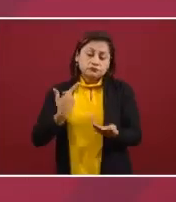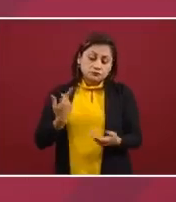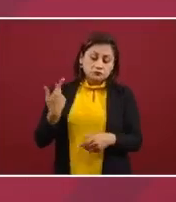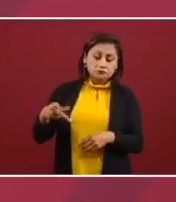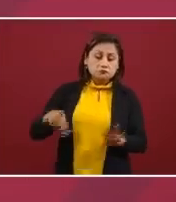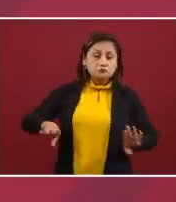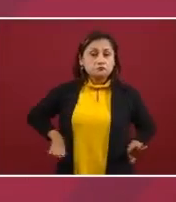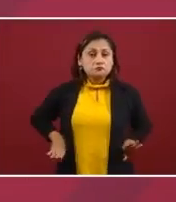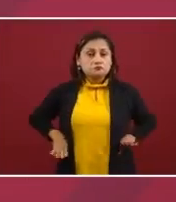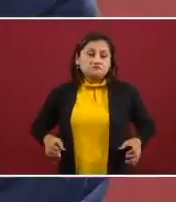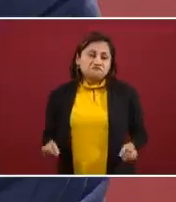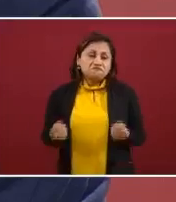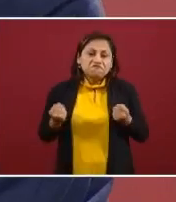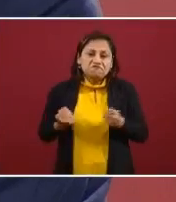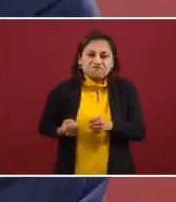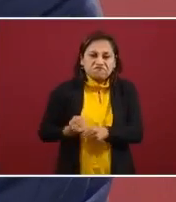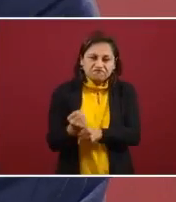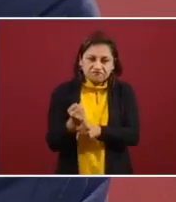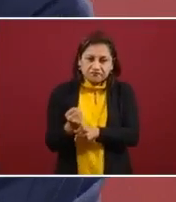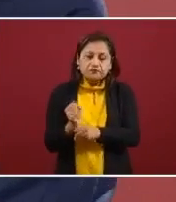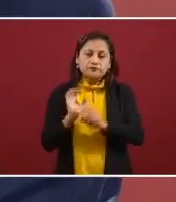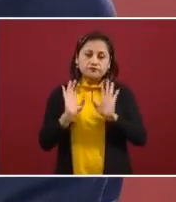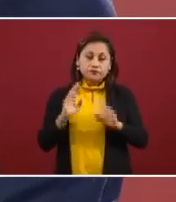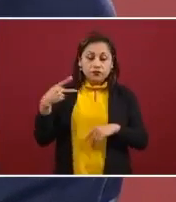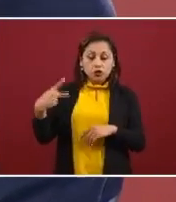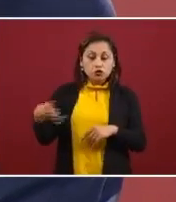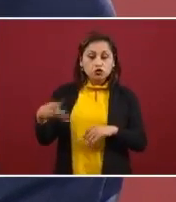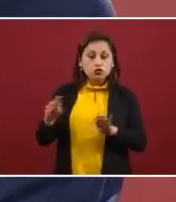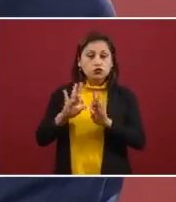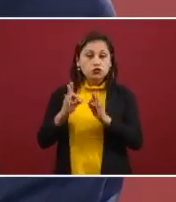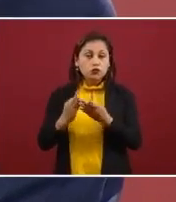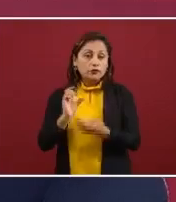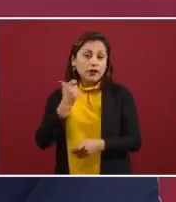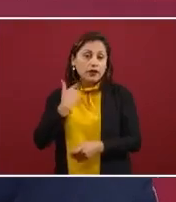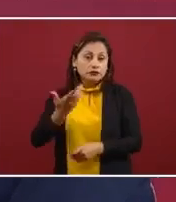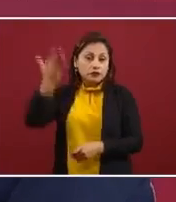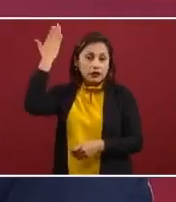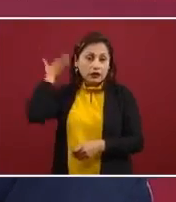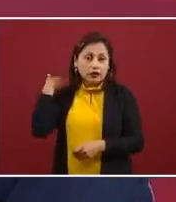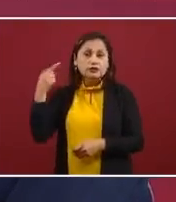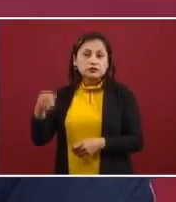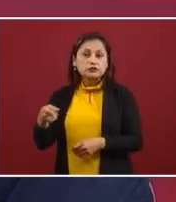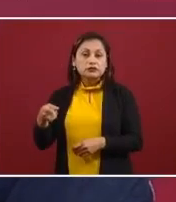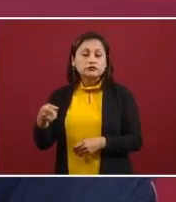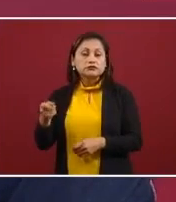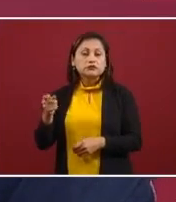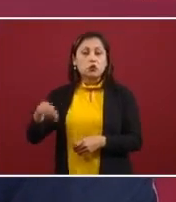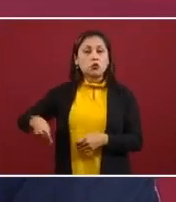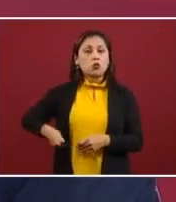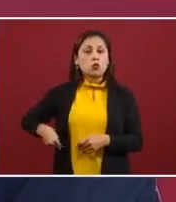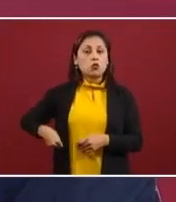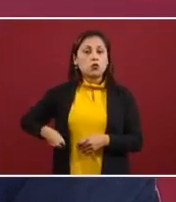una denuncia ante la Fiscalía General de la República contra el presidente de la República y el secretario de Seguridad, Alfonso Durazo, por haber